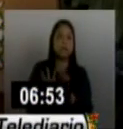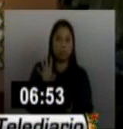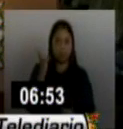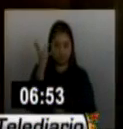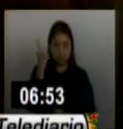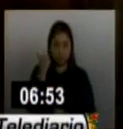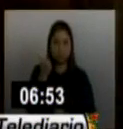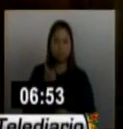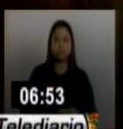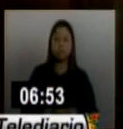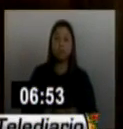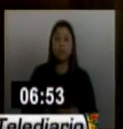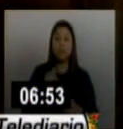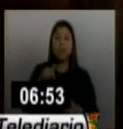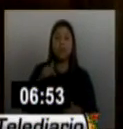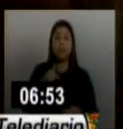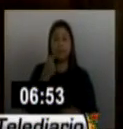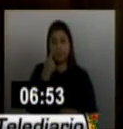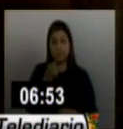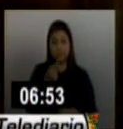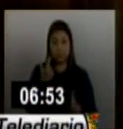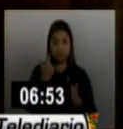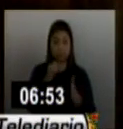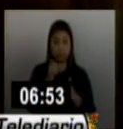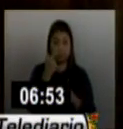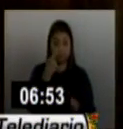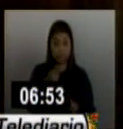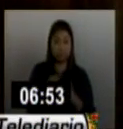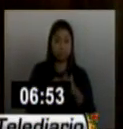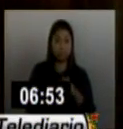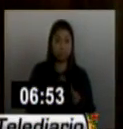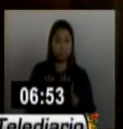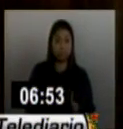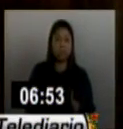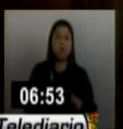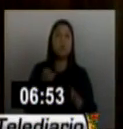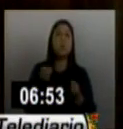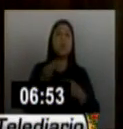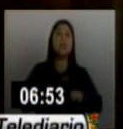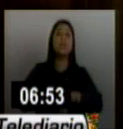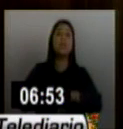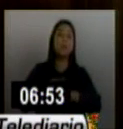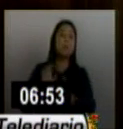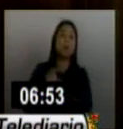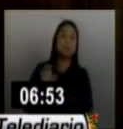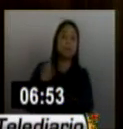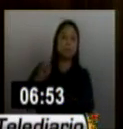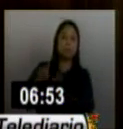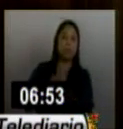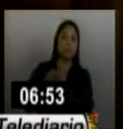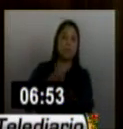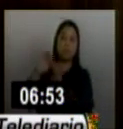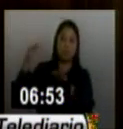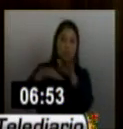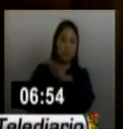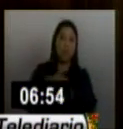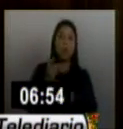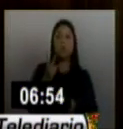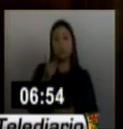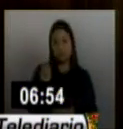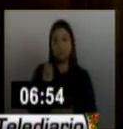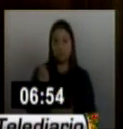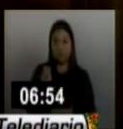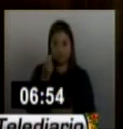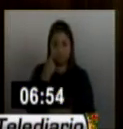14 días. Este lineamiento va a durar por un periodo de 2 meses, revisable